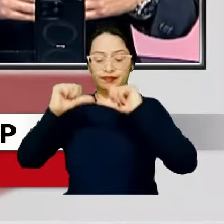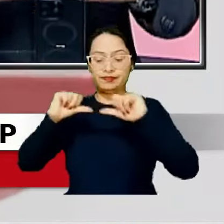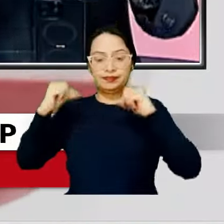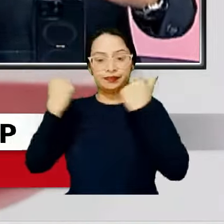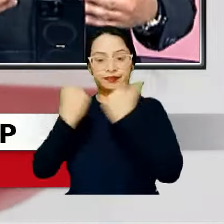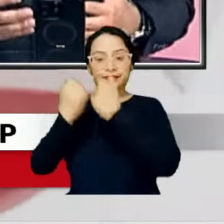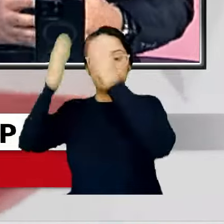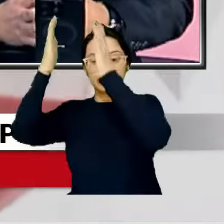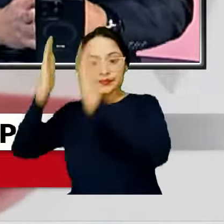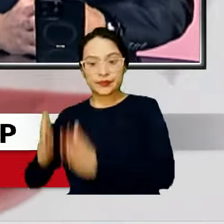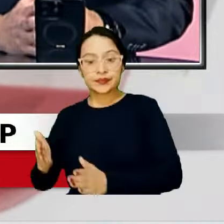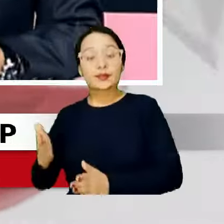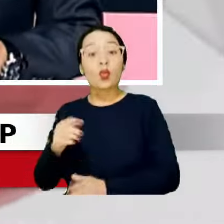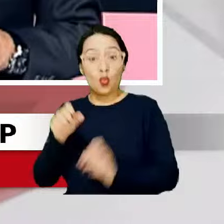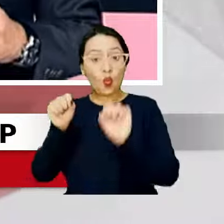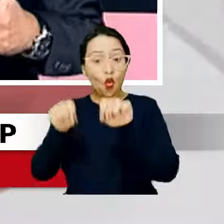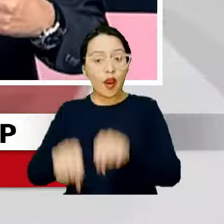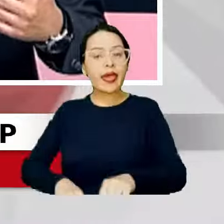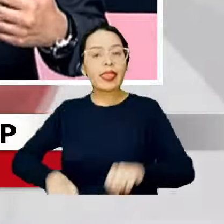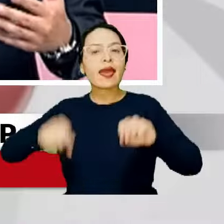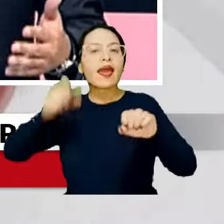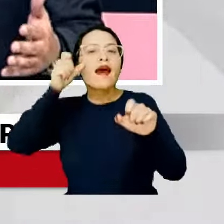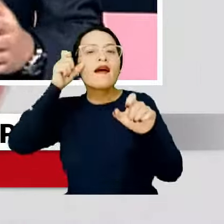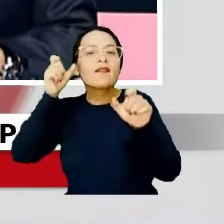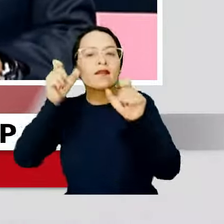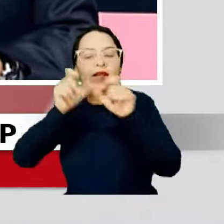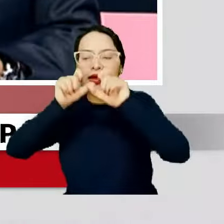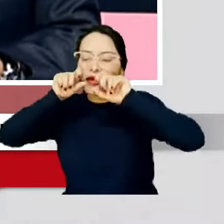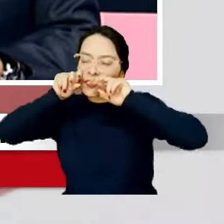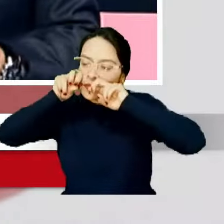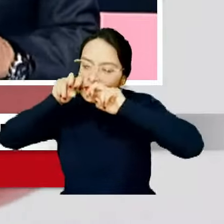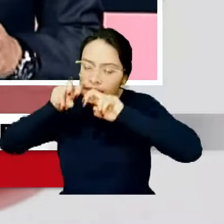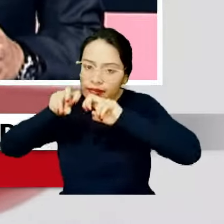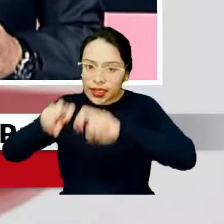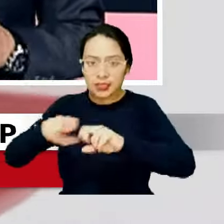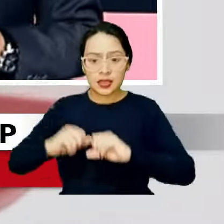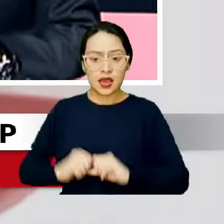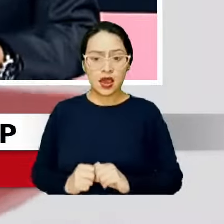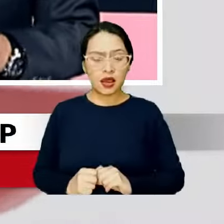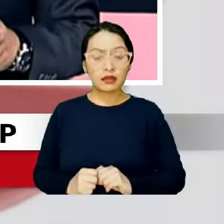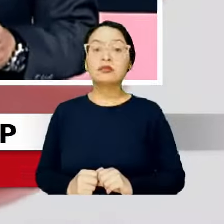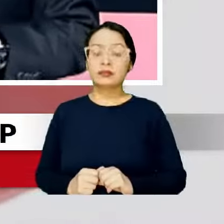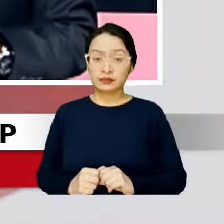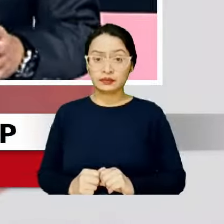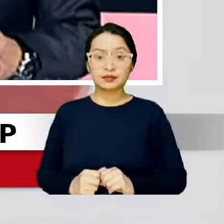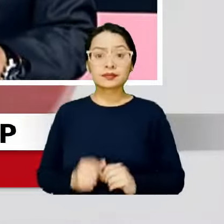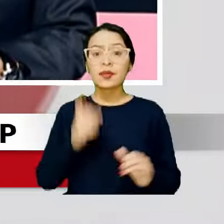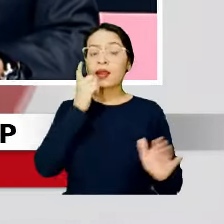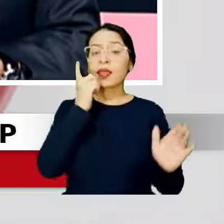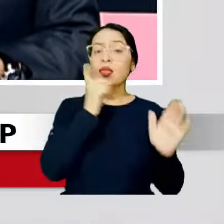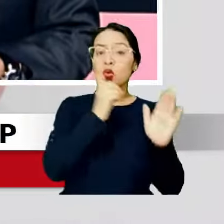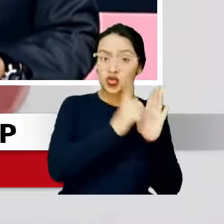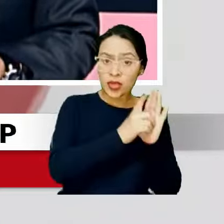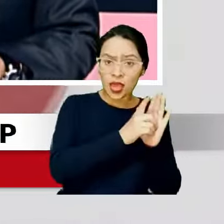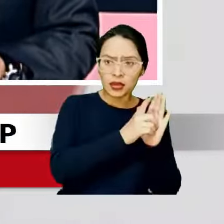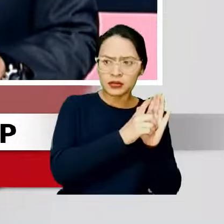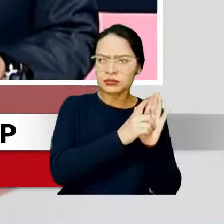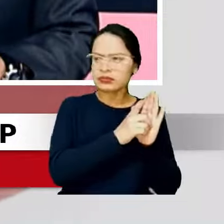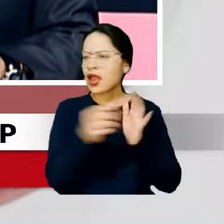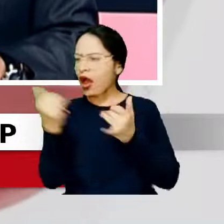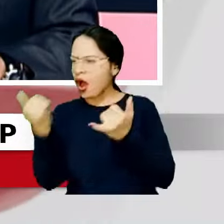una fiscalización de estos diferentes hechos que han sido de alguna manera denunciados y vinculados al actual municipio de